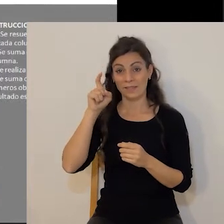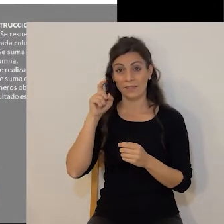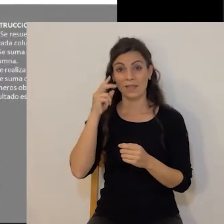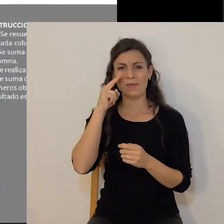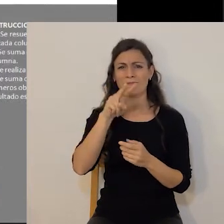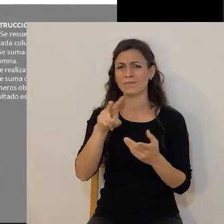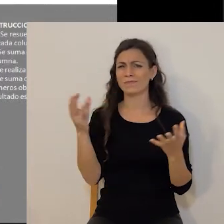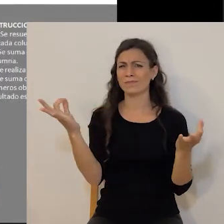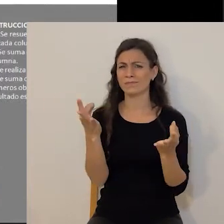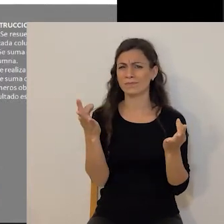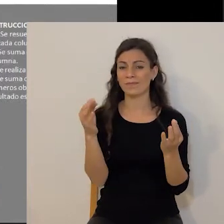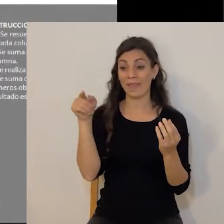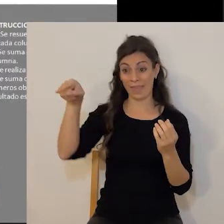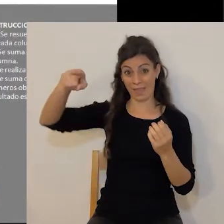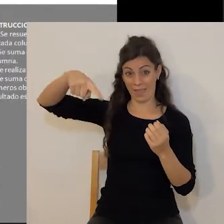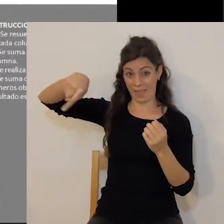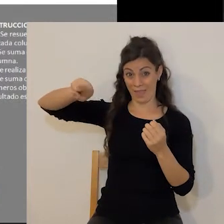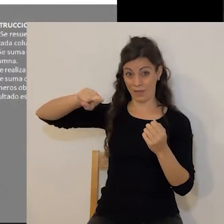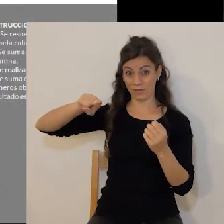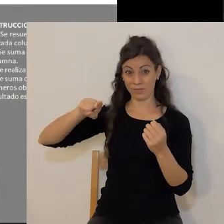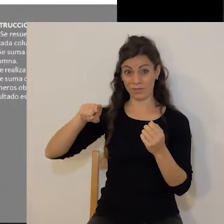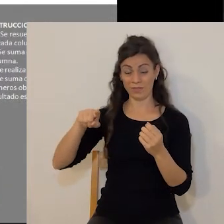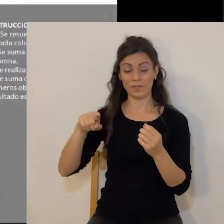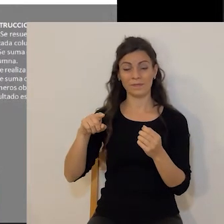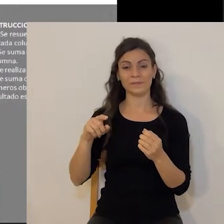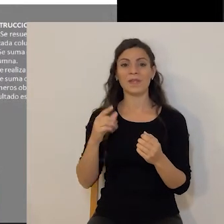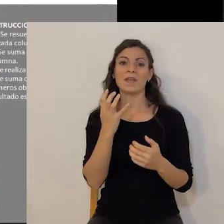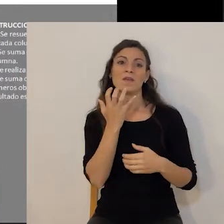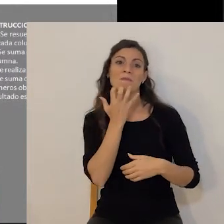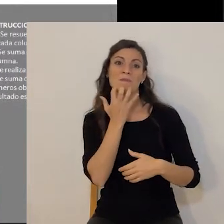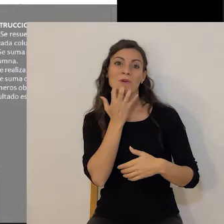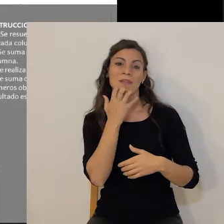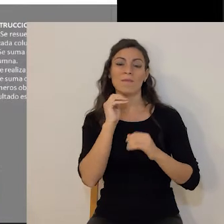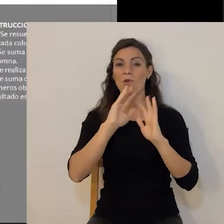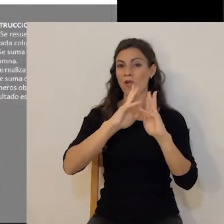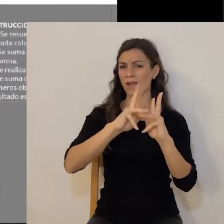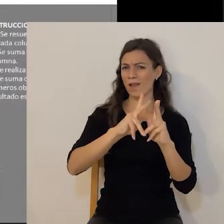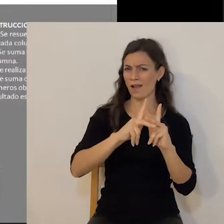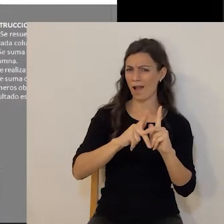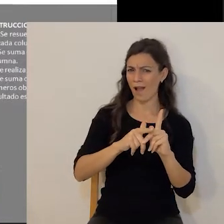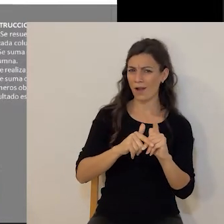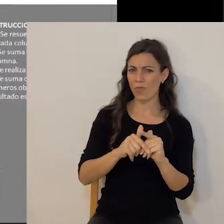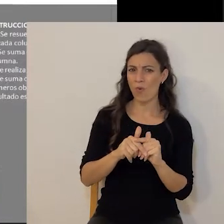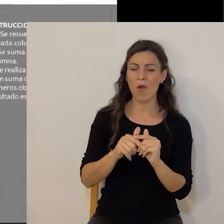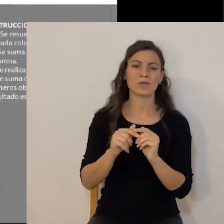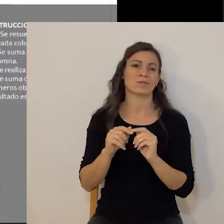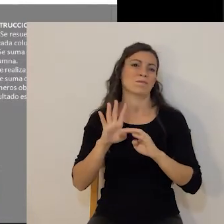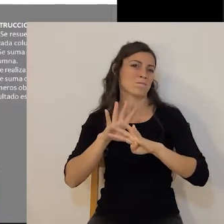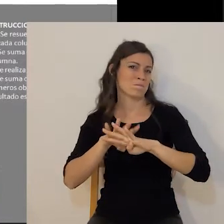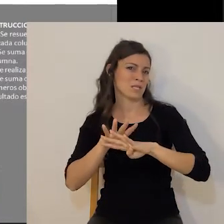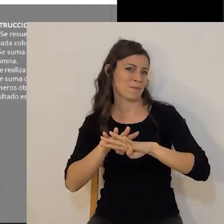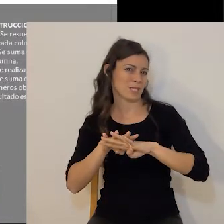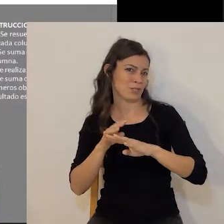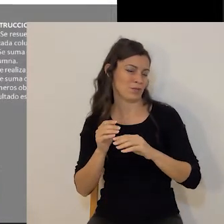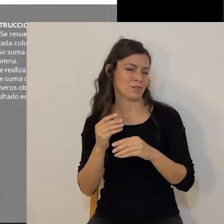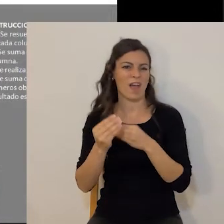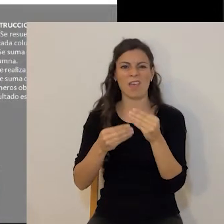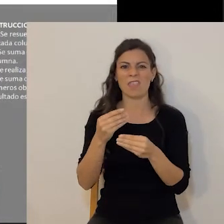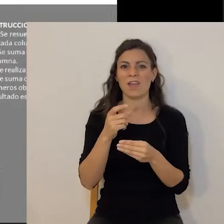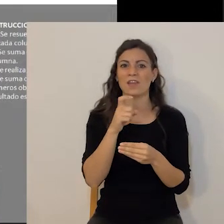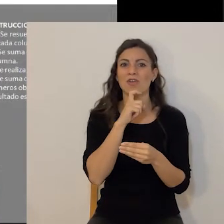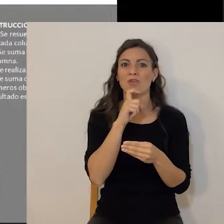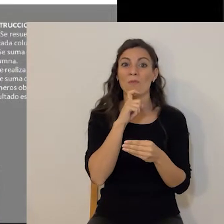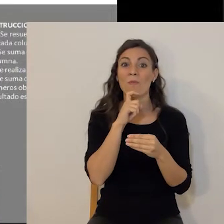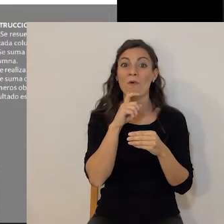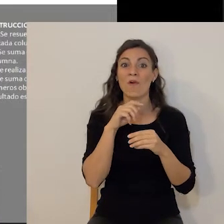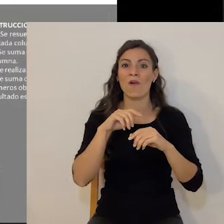vean de primera mano cómo se pueden hacer, por ejemplo, unos cálculos matemáticos en formato